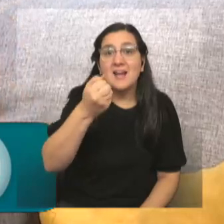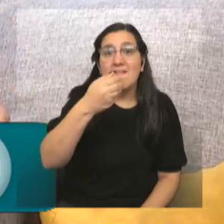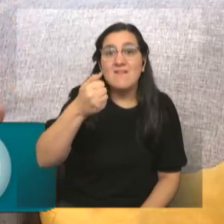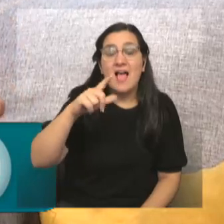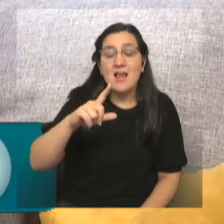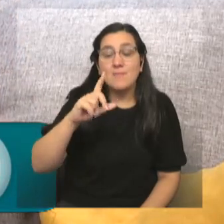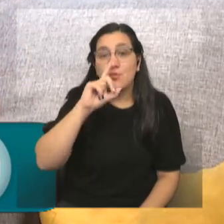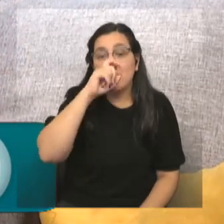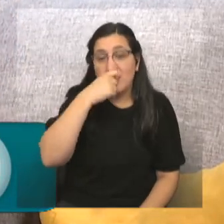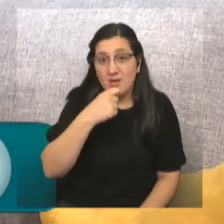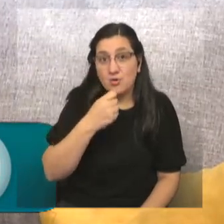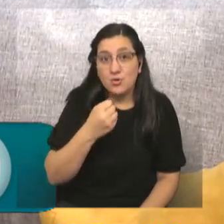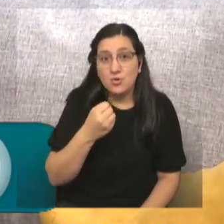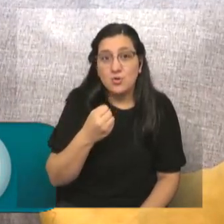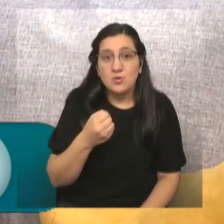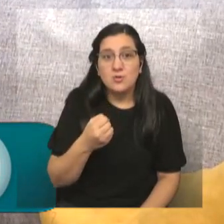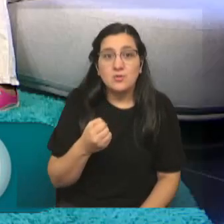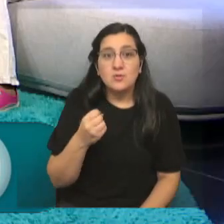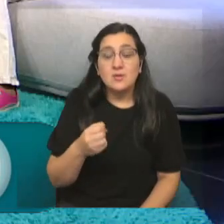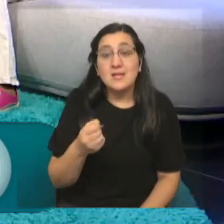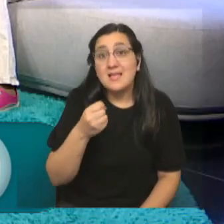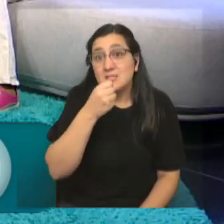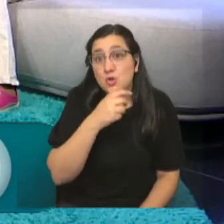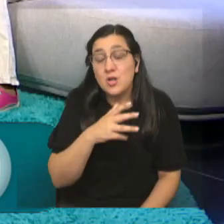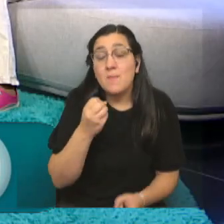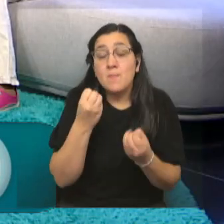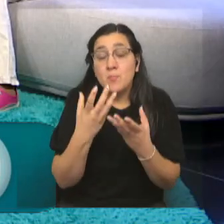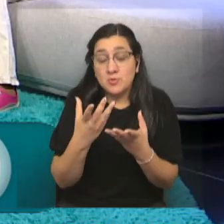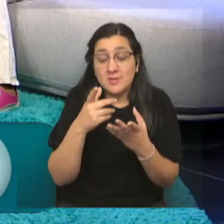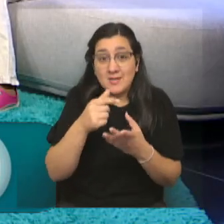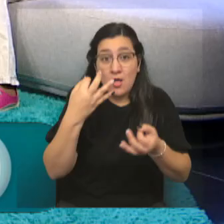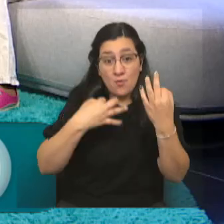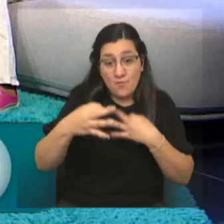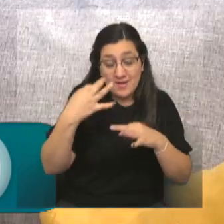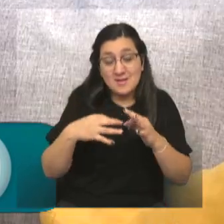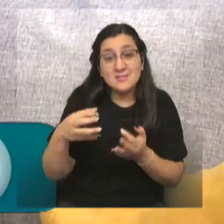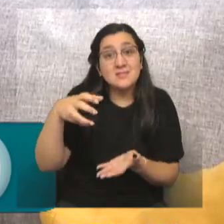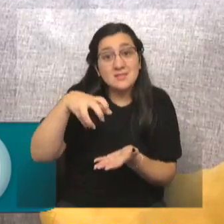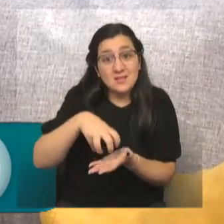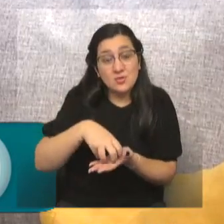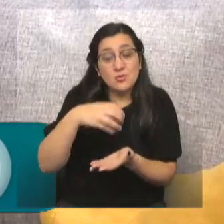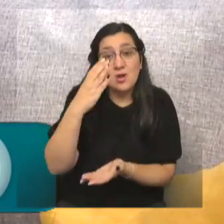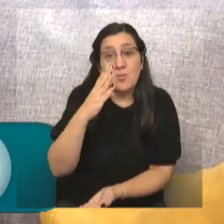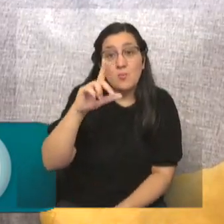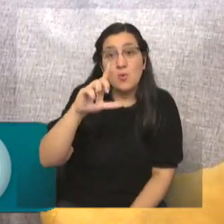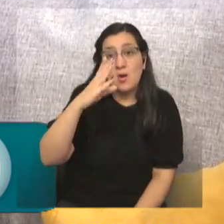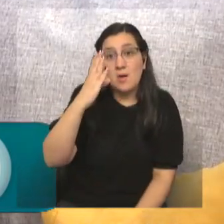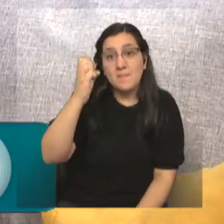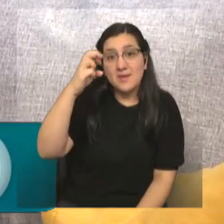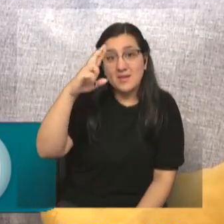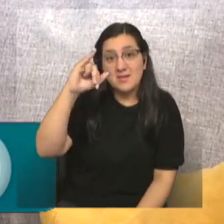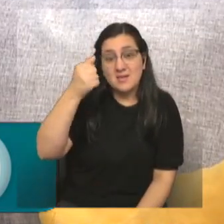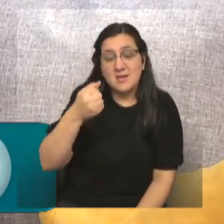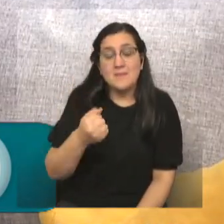en lo de Silverio, porque... Pero es un boliche. Es un boliche, porque la obra transcurre en un boliche, en una pulpería que se llama El Cardenal, atendido por las